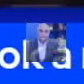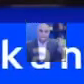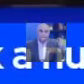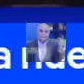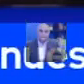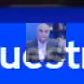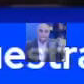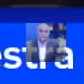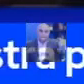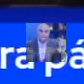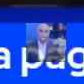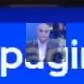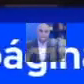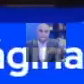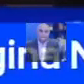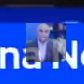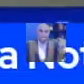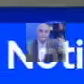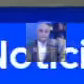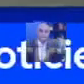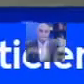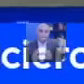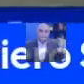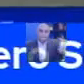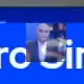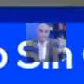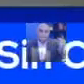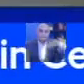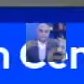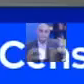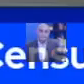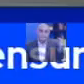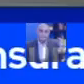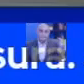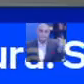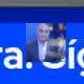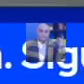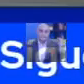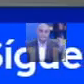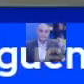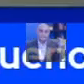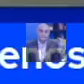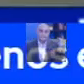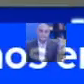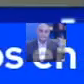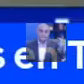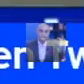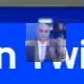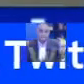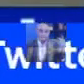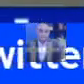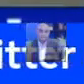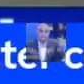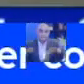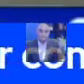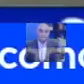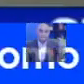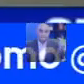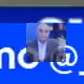De justicia aquí en el país, que ayer encabezaron aquí afuera. Lo de la